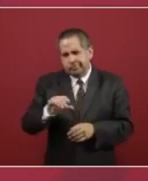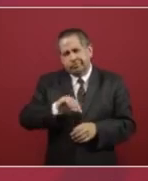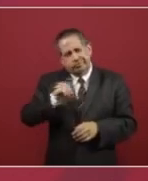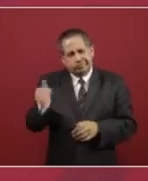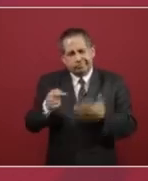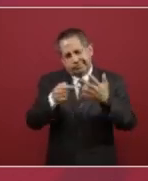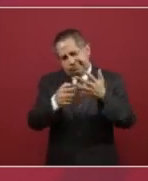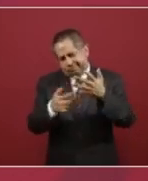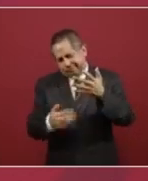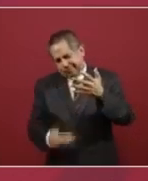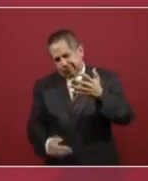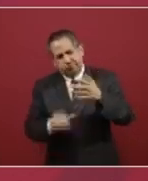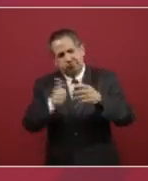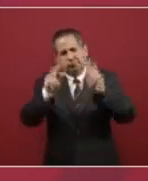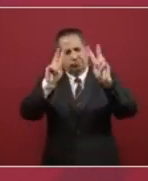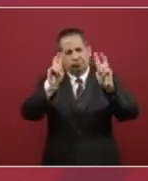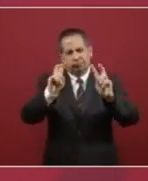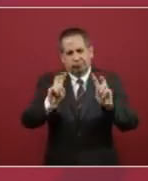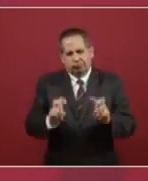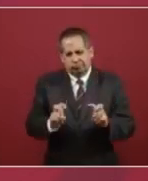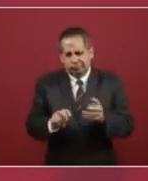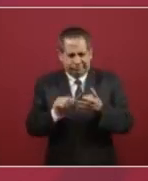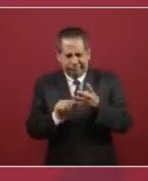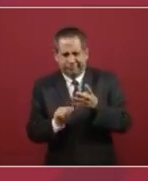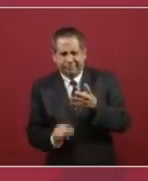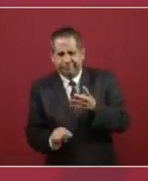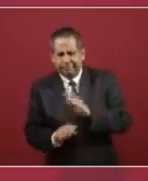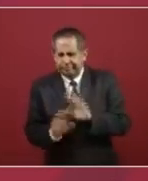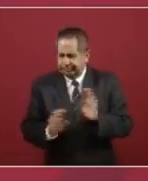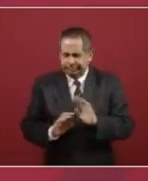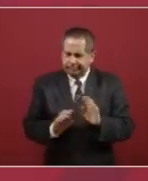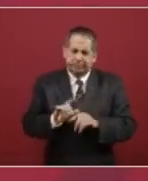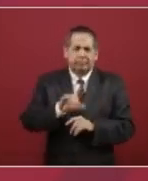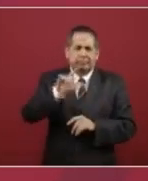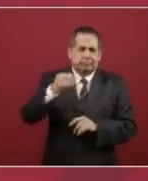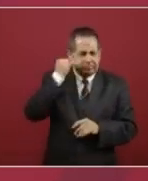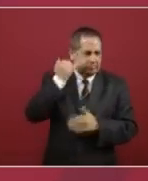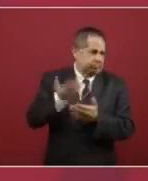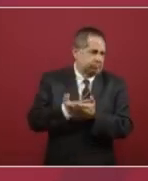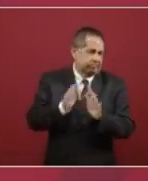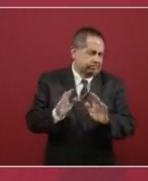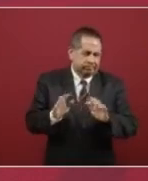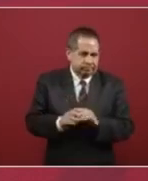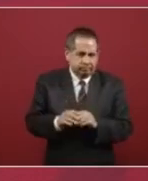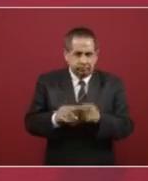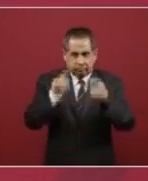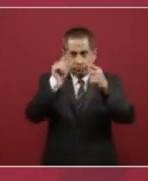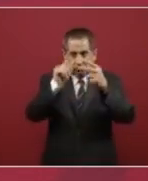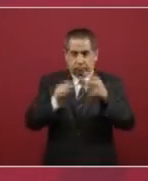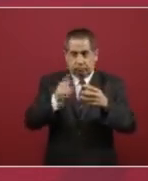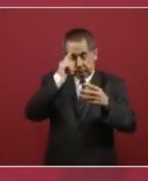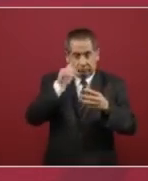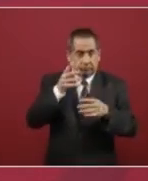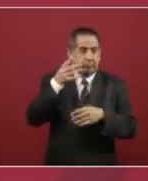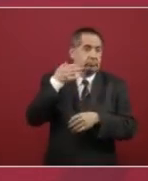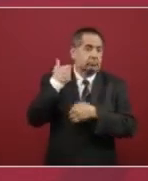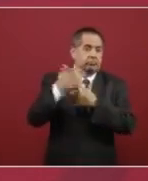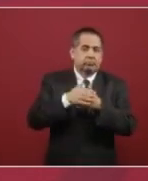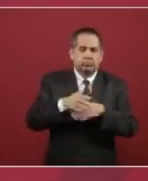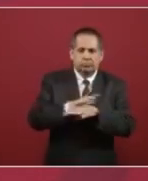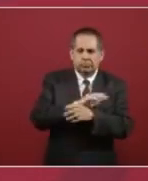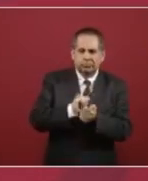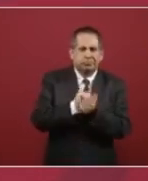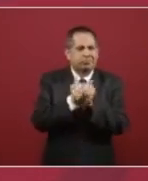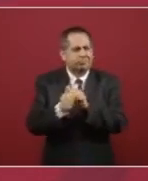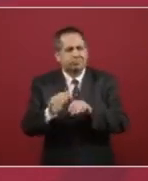una agenda ya legislativa muy definida para lograr la cuarta transformación de la vida pública del